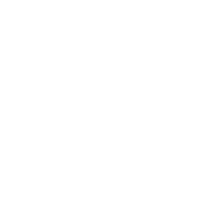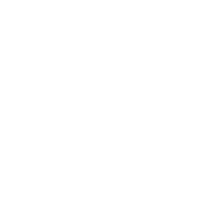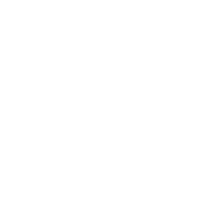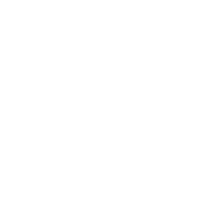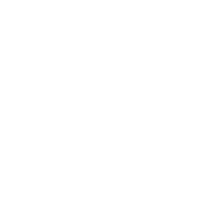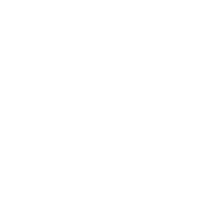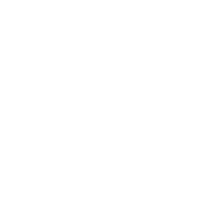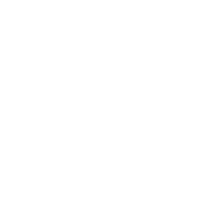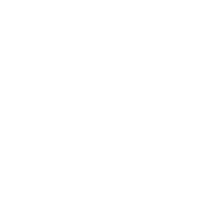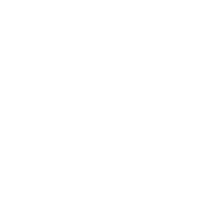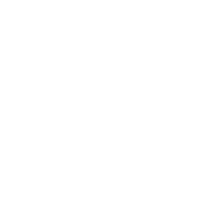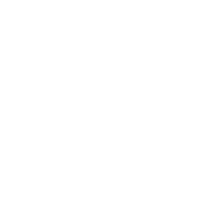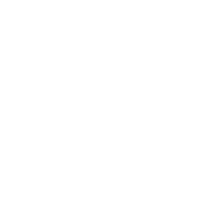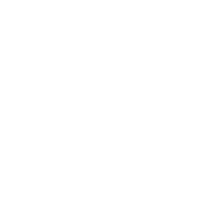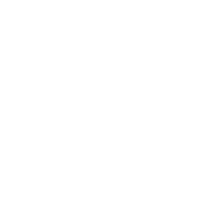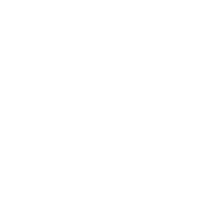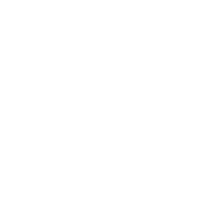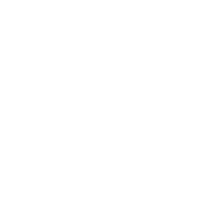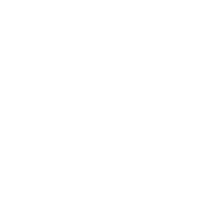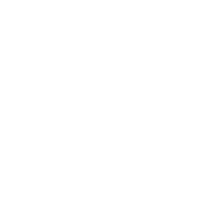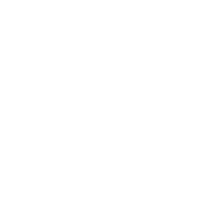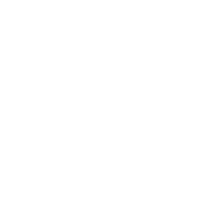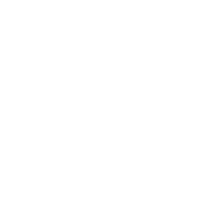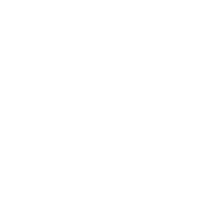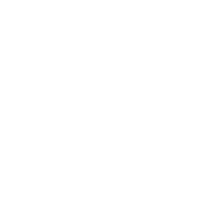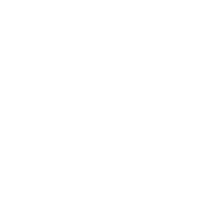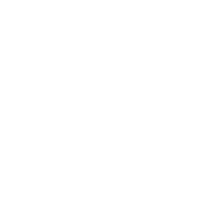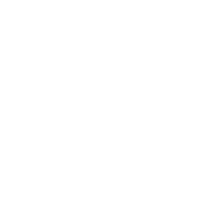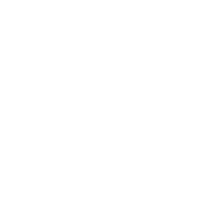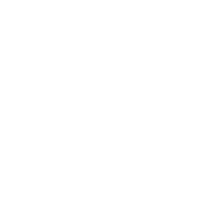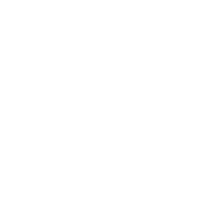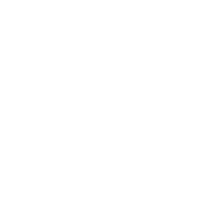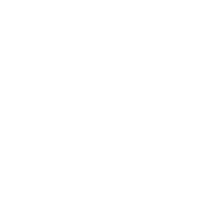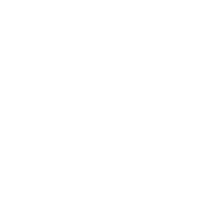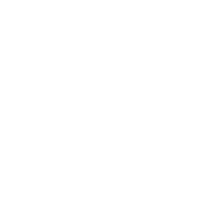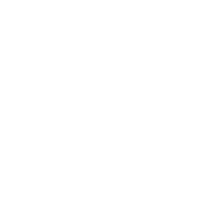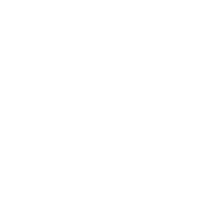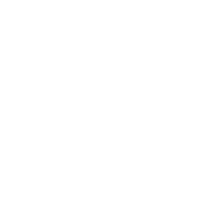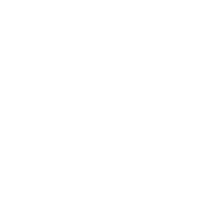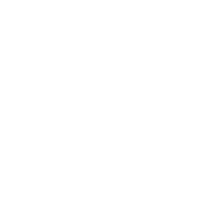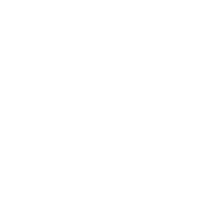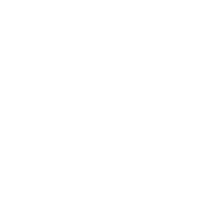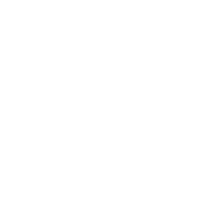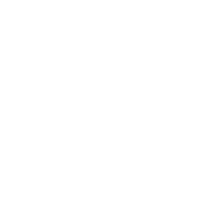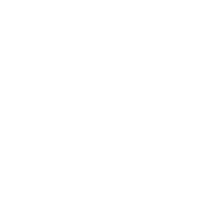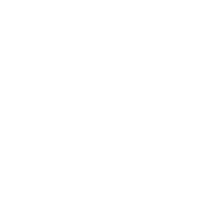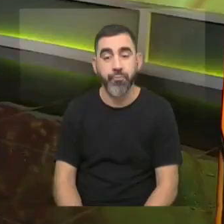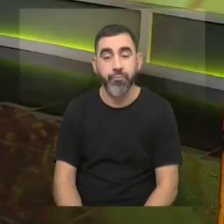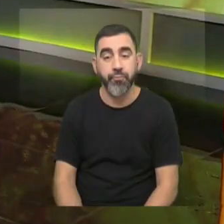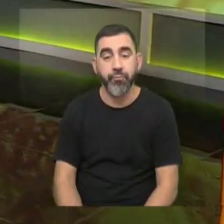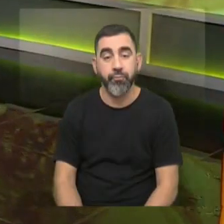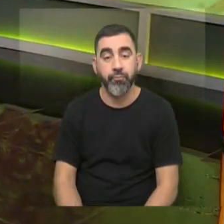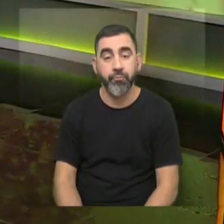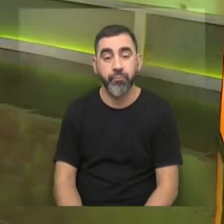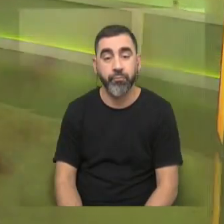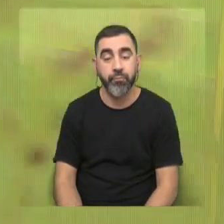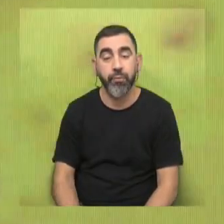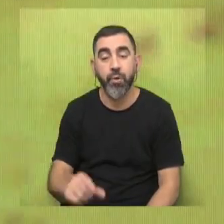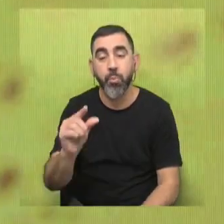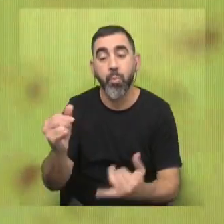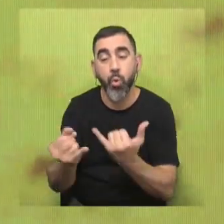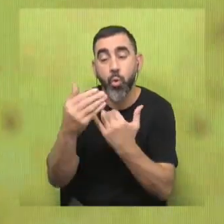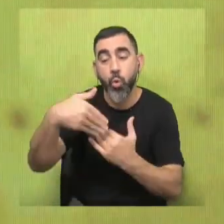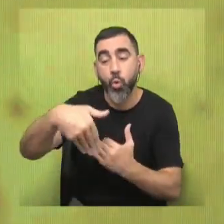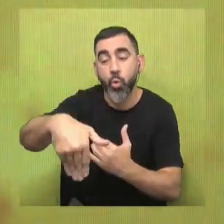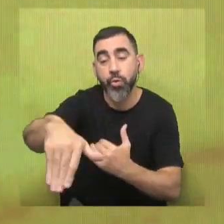Vico Uruguay auspicia y apoya la difusión de los principales contenidos de Sobre Ciencia. En pocos días